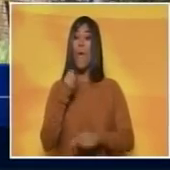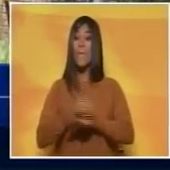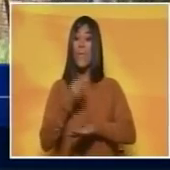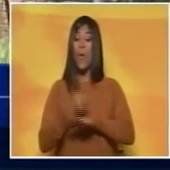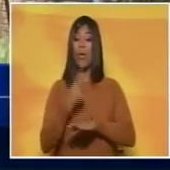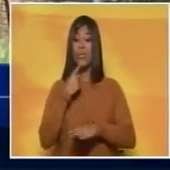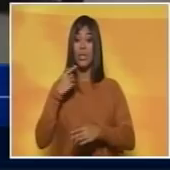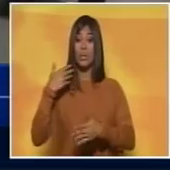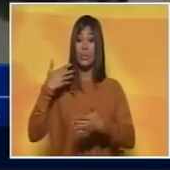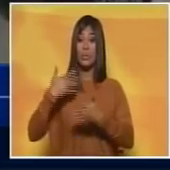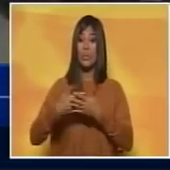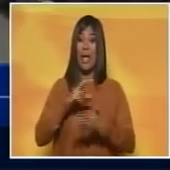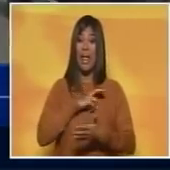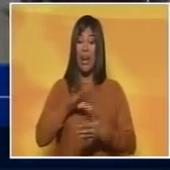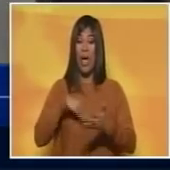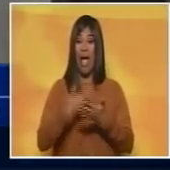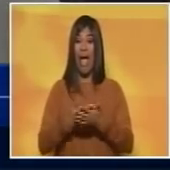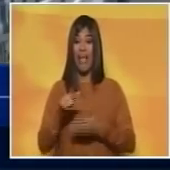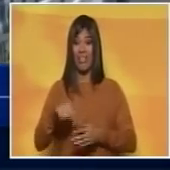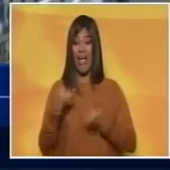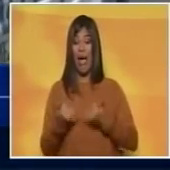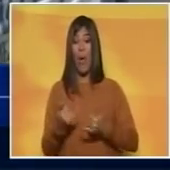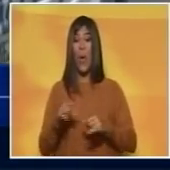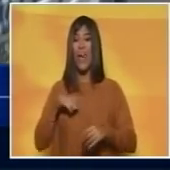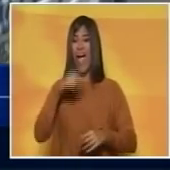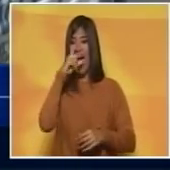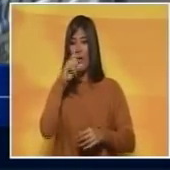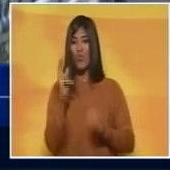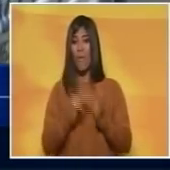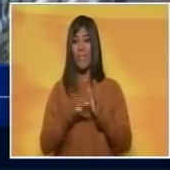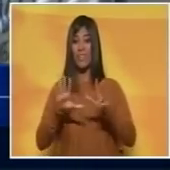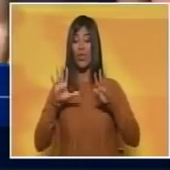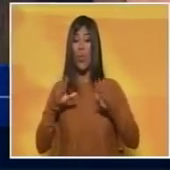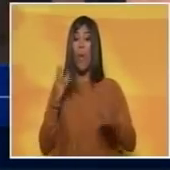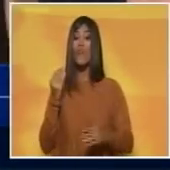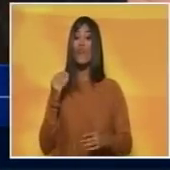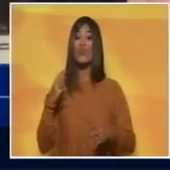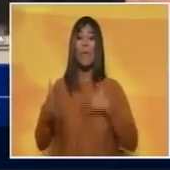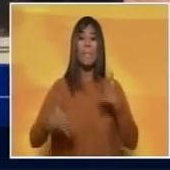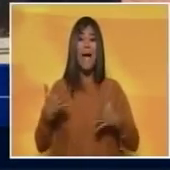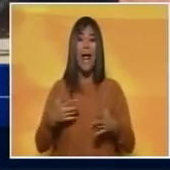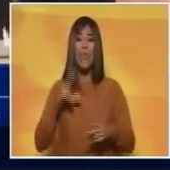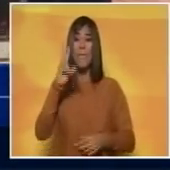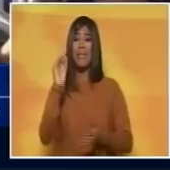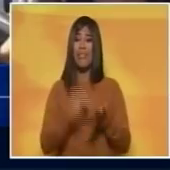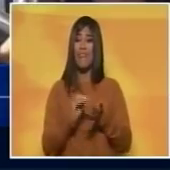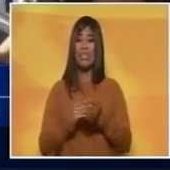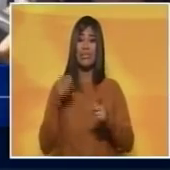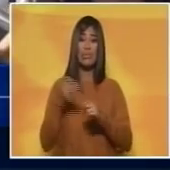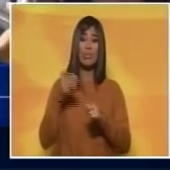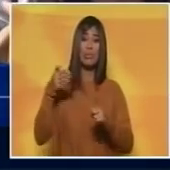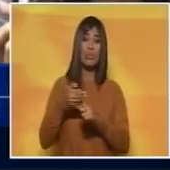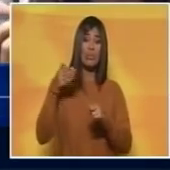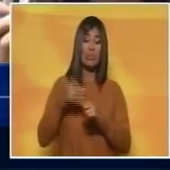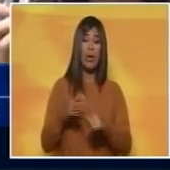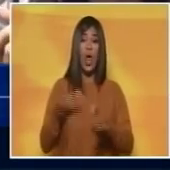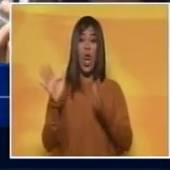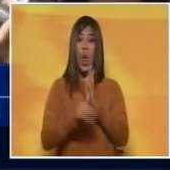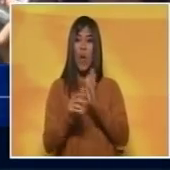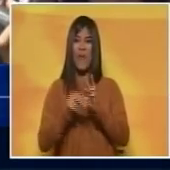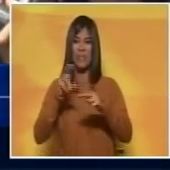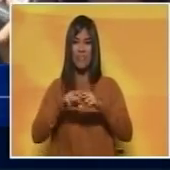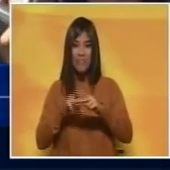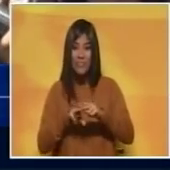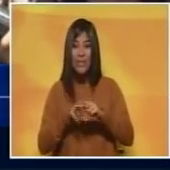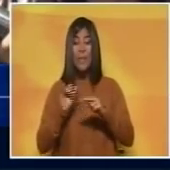lo que va de año el AMPA ha accionado contra las instalaciones de la universidad al menos en 20 oportunidades. Han robado los pupitres, han